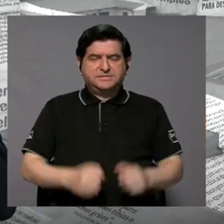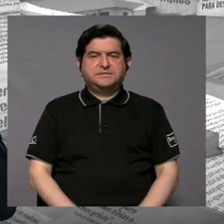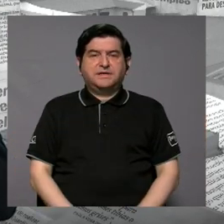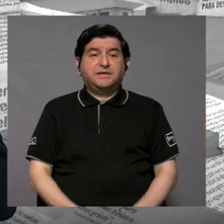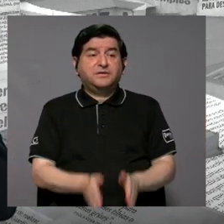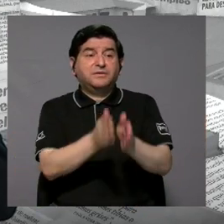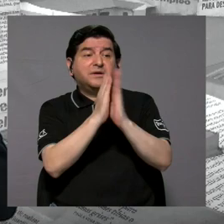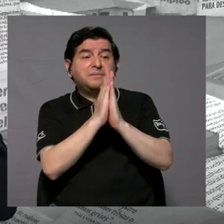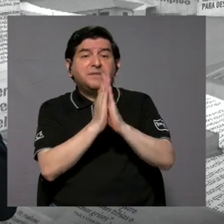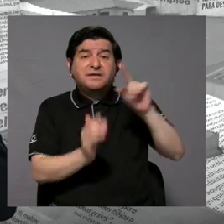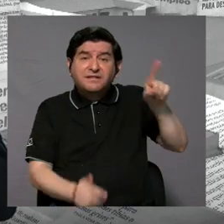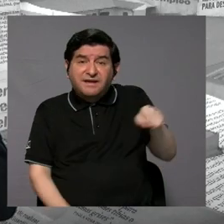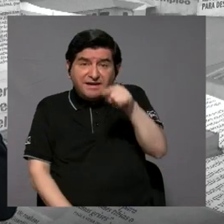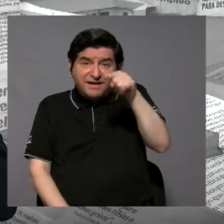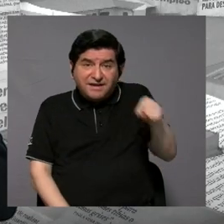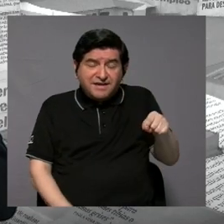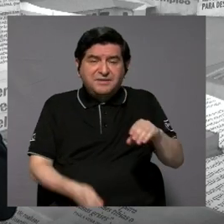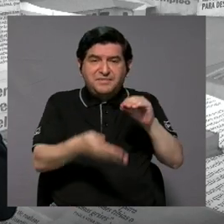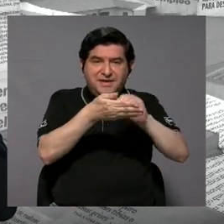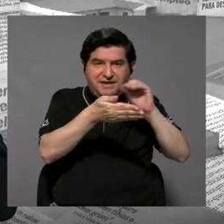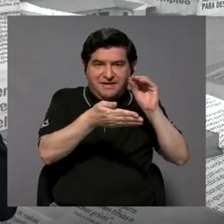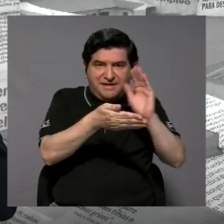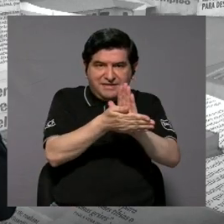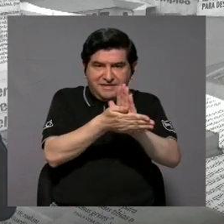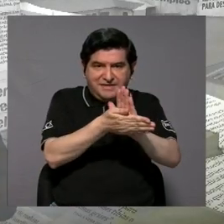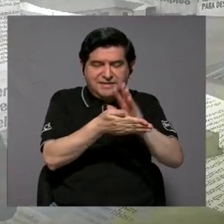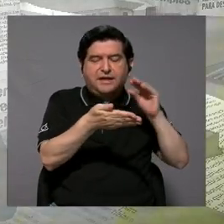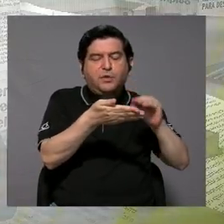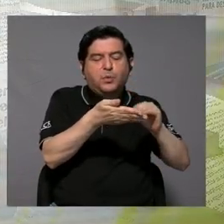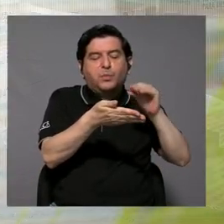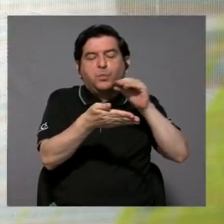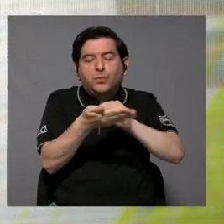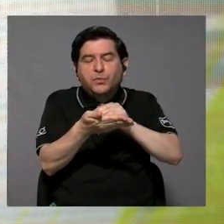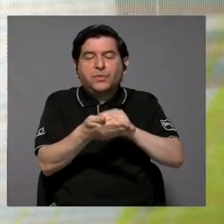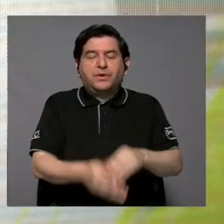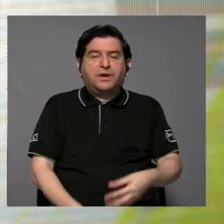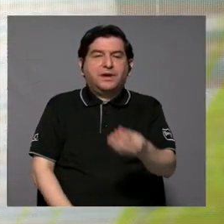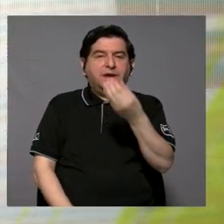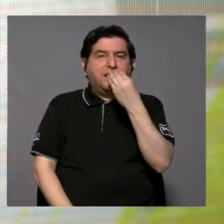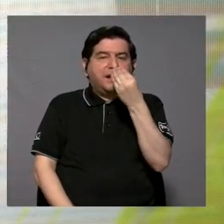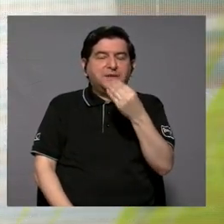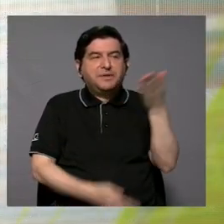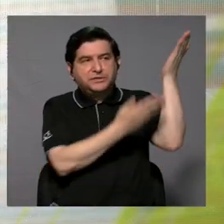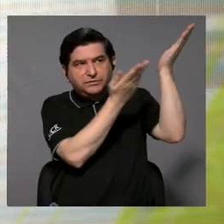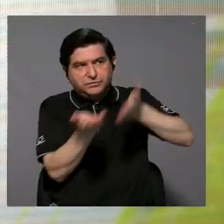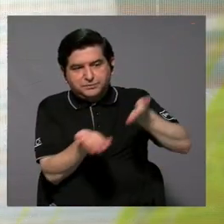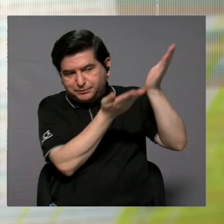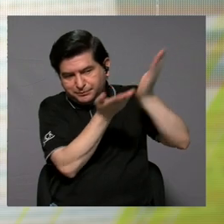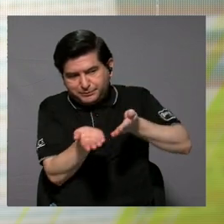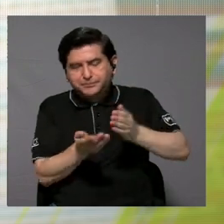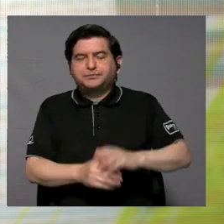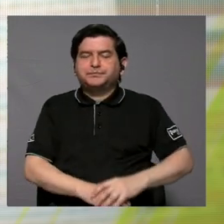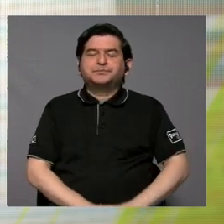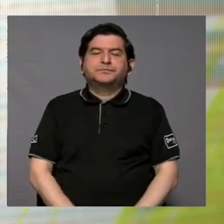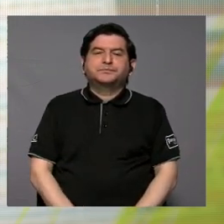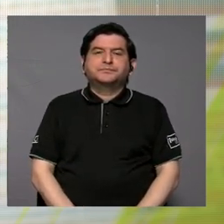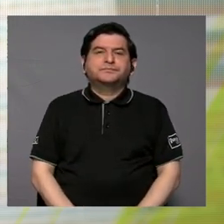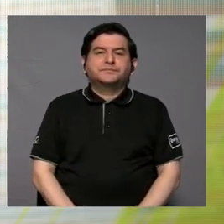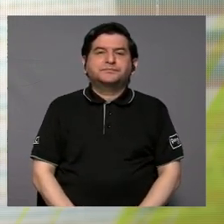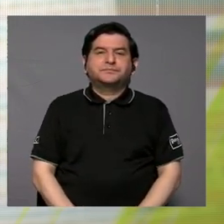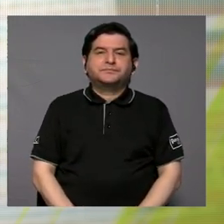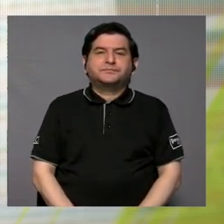para eliminar el etiquetado frontal de alimentos importados. Un